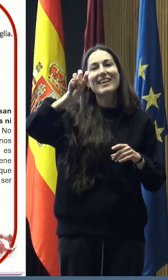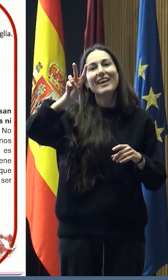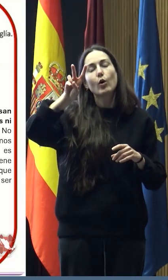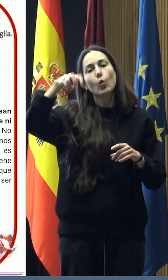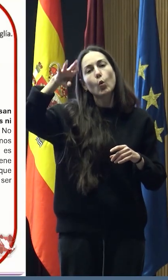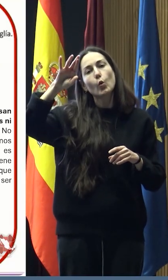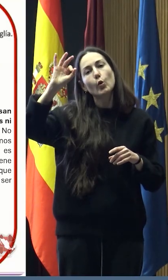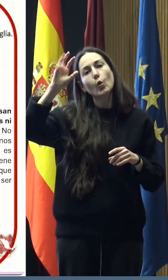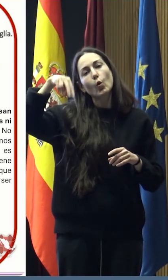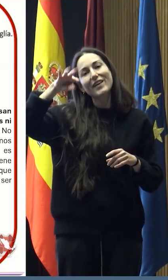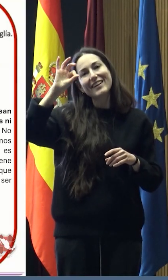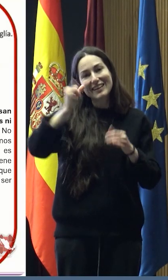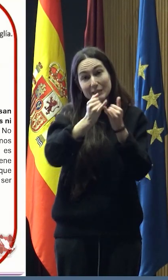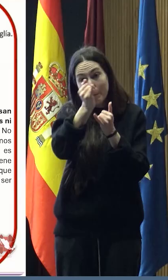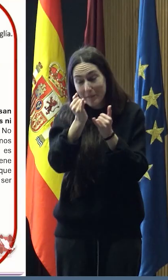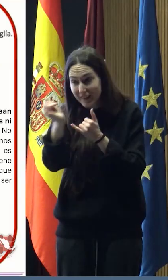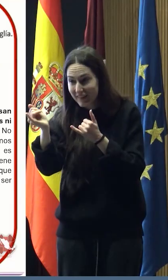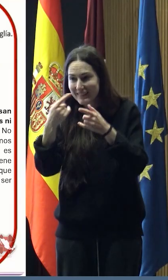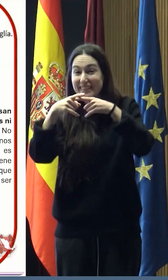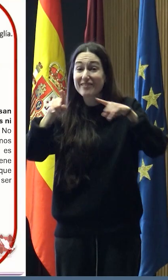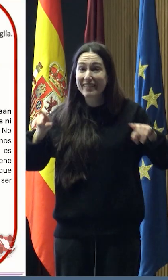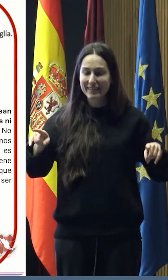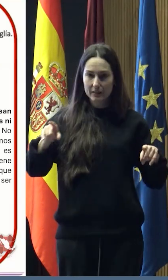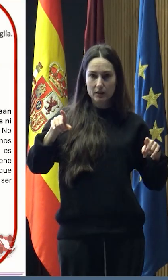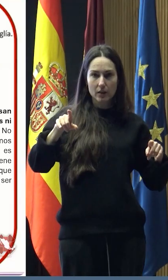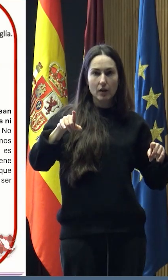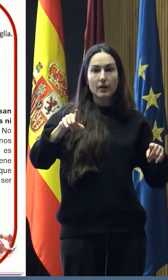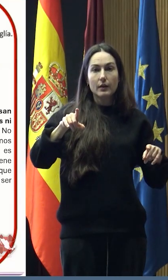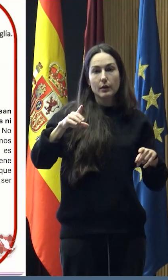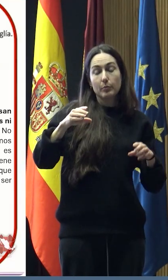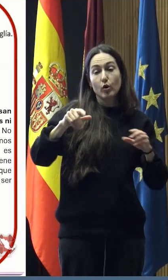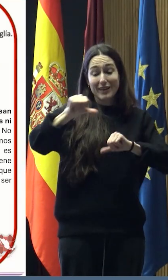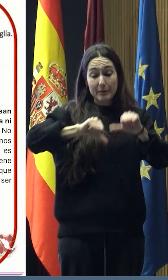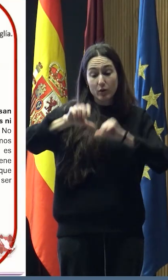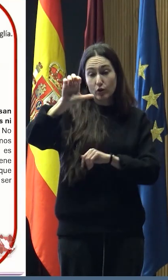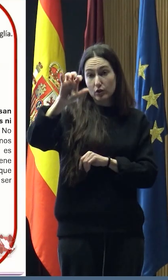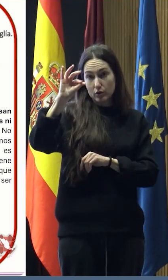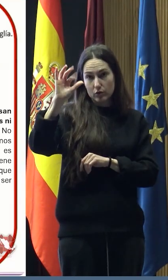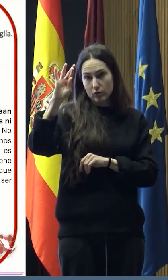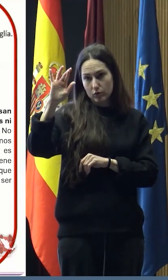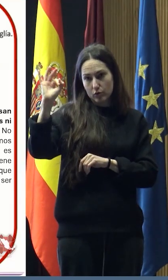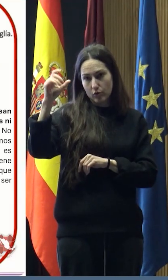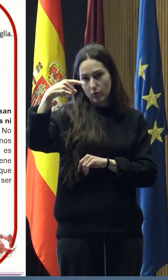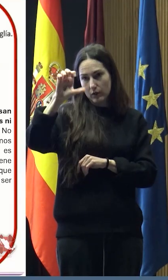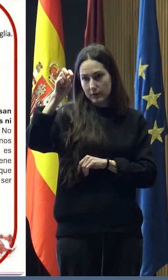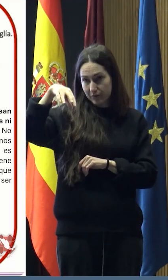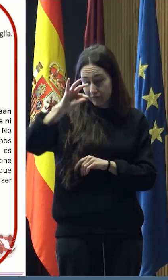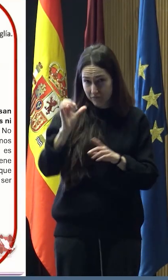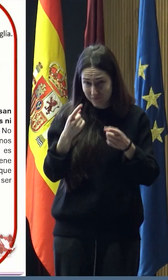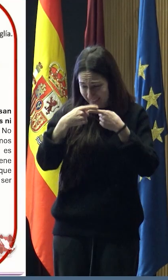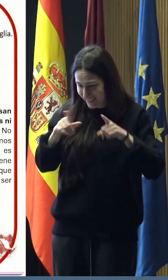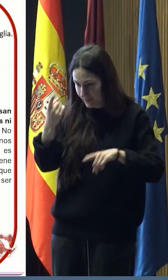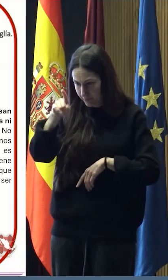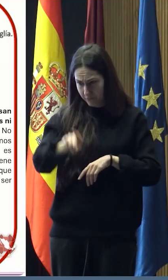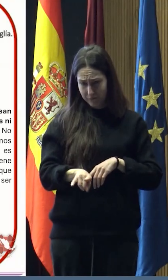ni con los mismos mediadores químicos. Los estrógenos, algunos metabolitos de los estrógenos, influyen en las